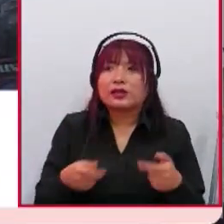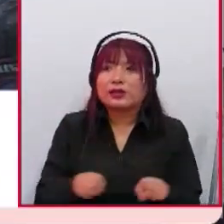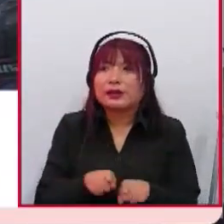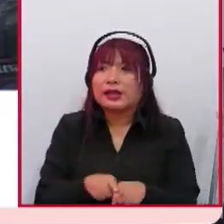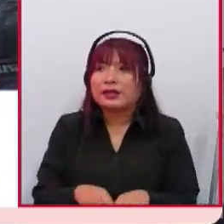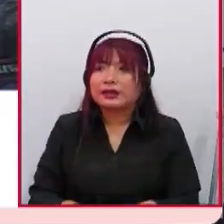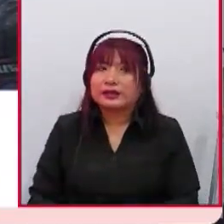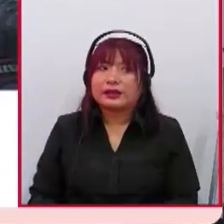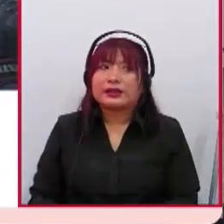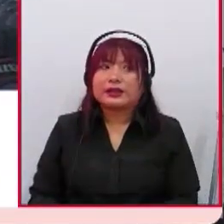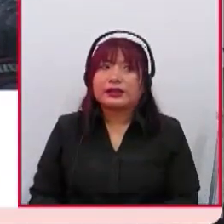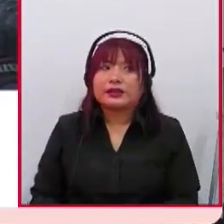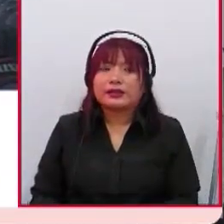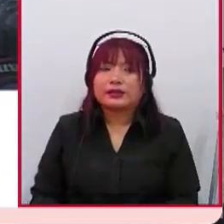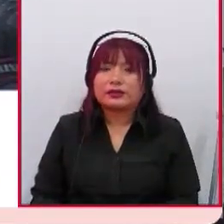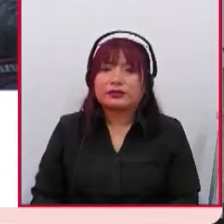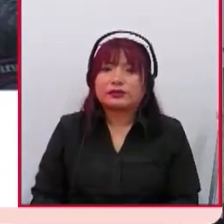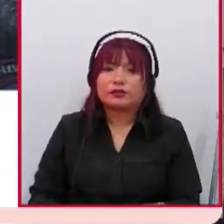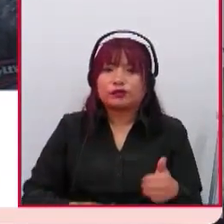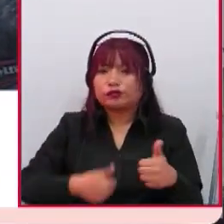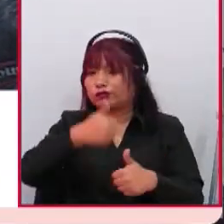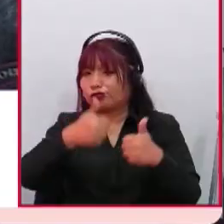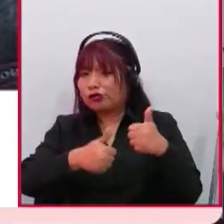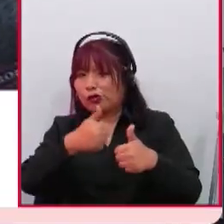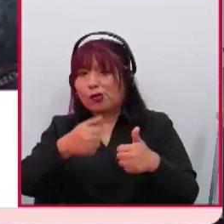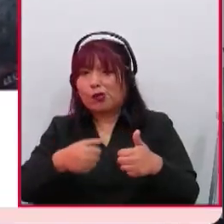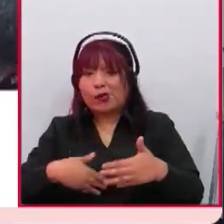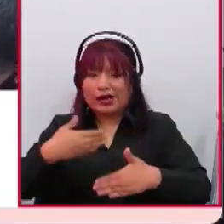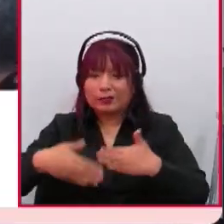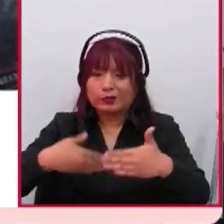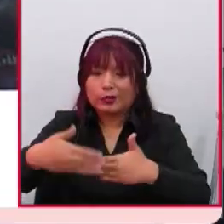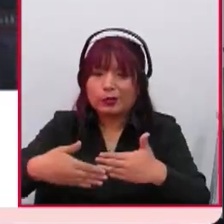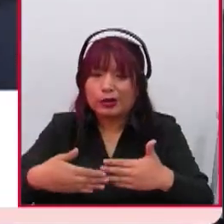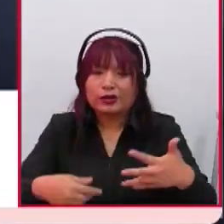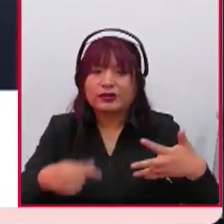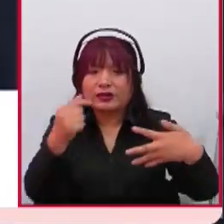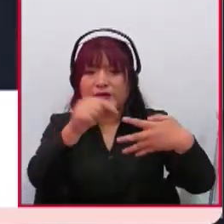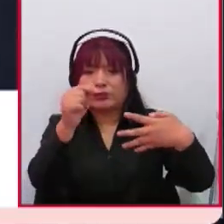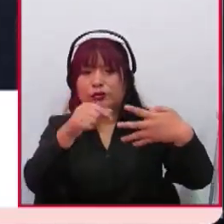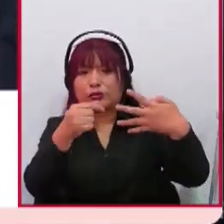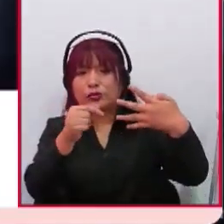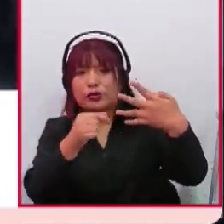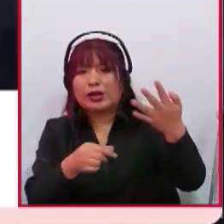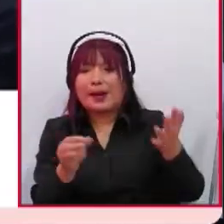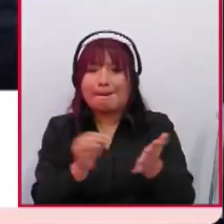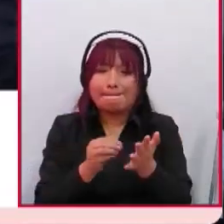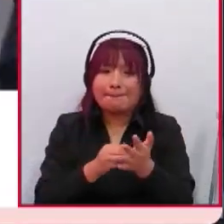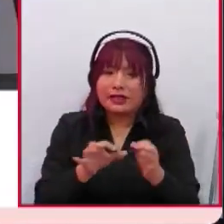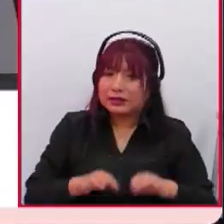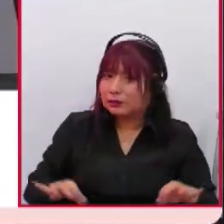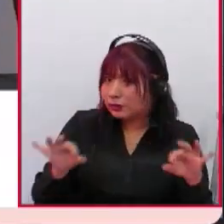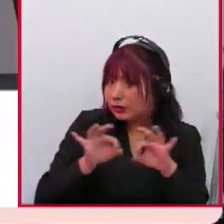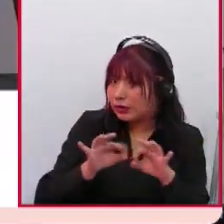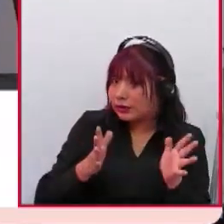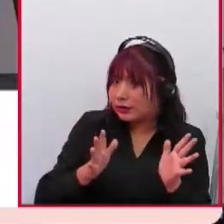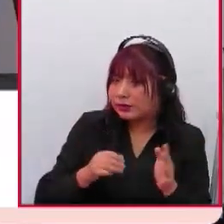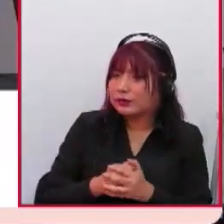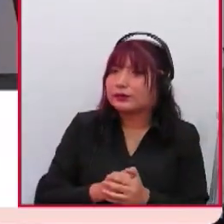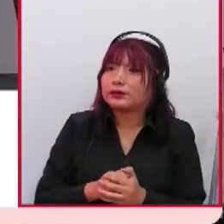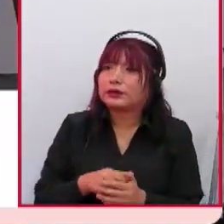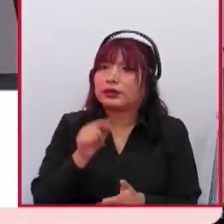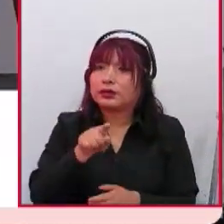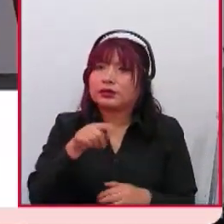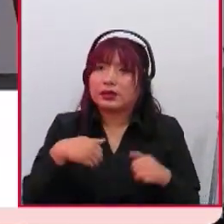directamente, ¿cuál pensaría usted o cuál opinaría usted que es la etapa más crítica que ustedes la